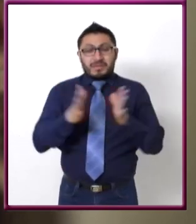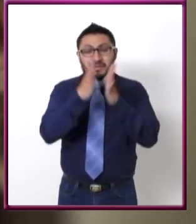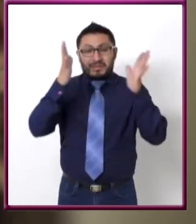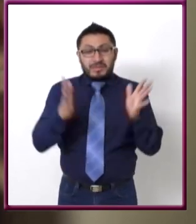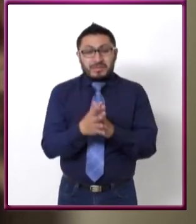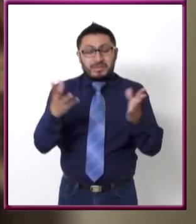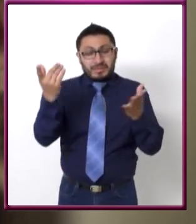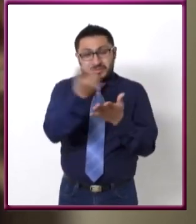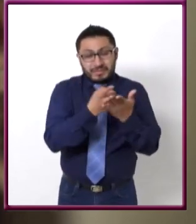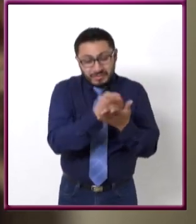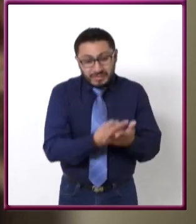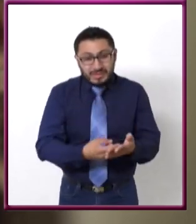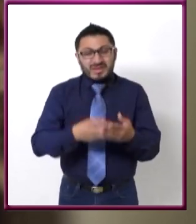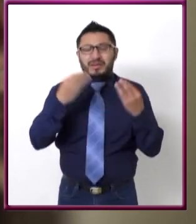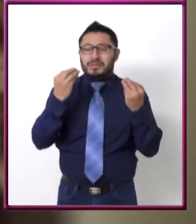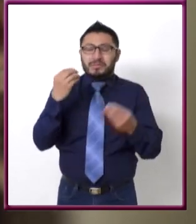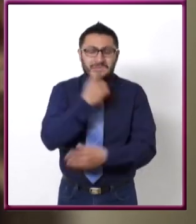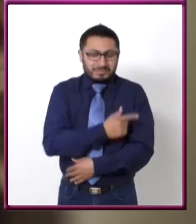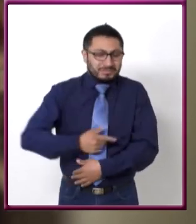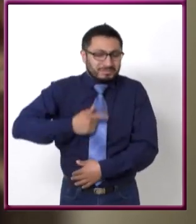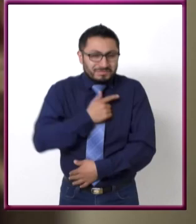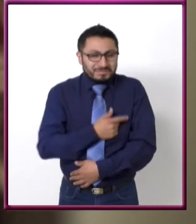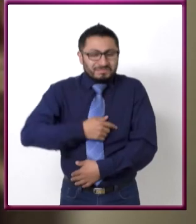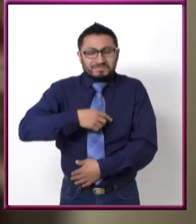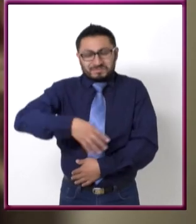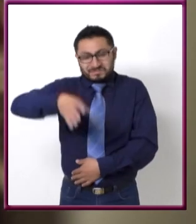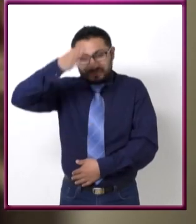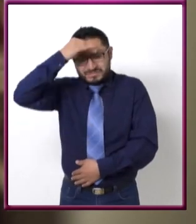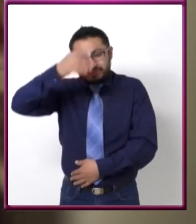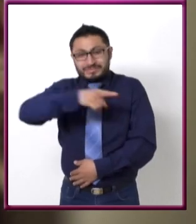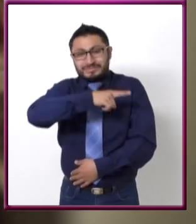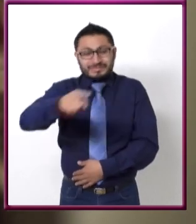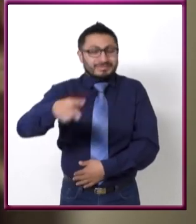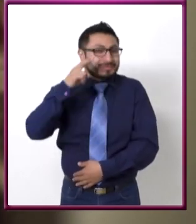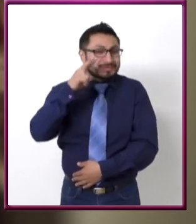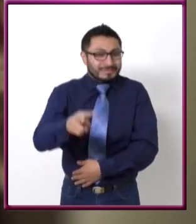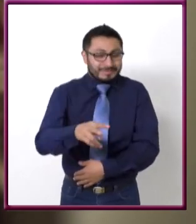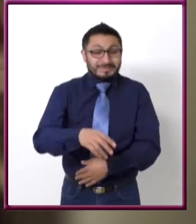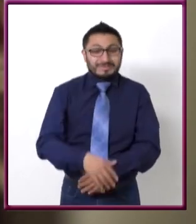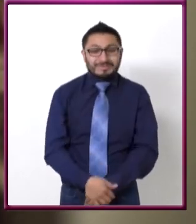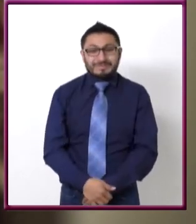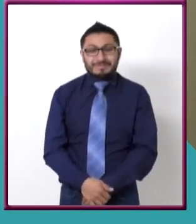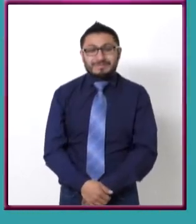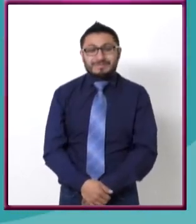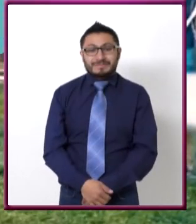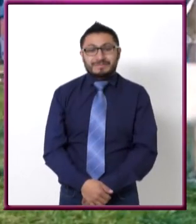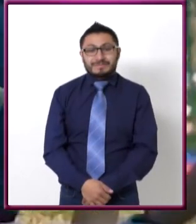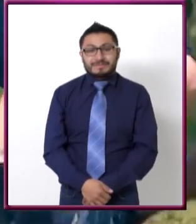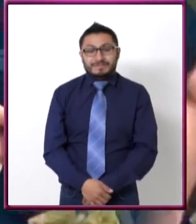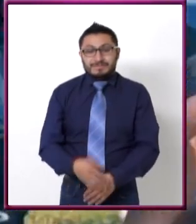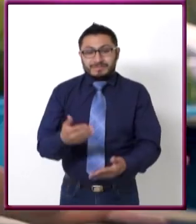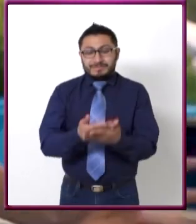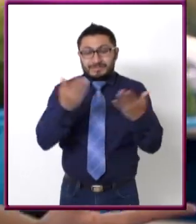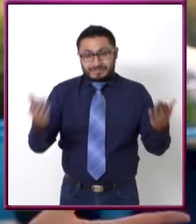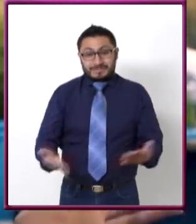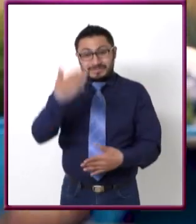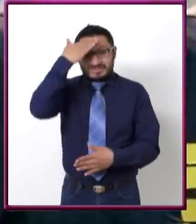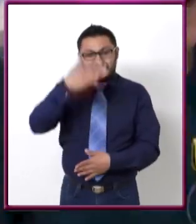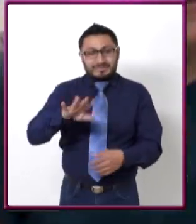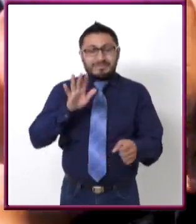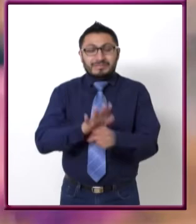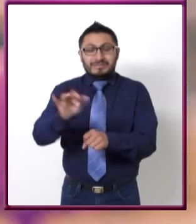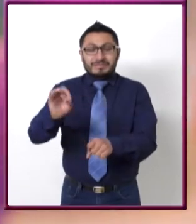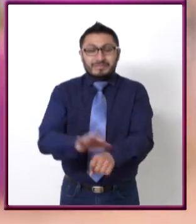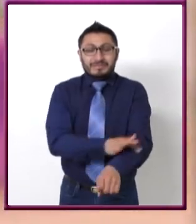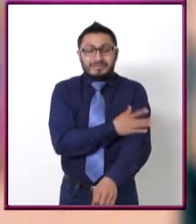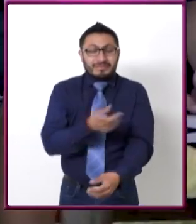que participaron con sus dibujos. Ha sido muy grato y enriquecedor escuchar sus comentarios y ver sus dibujos. Ahora